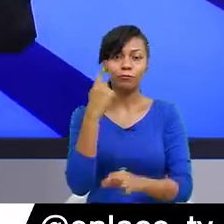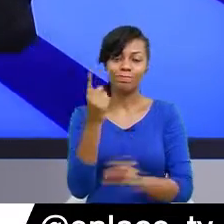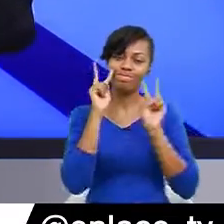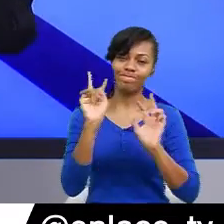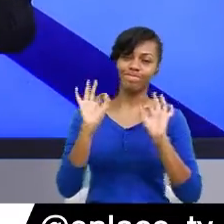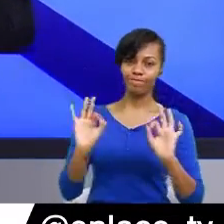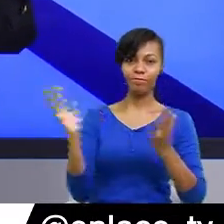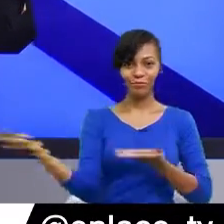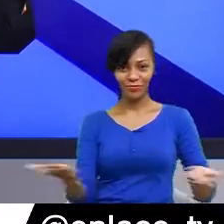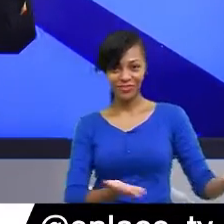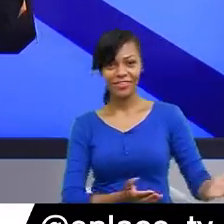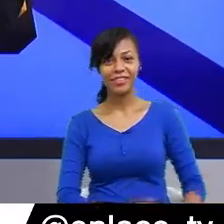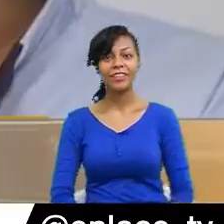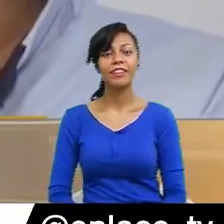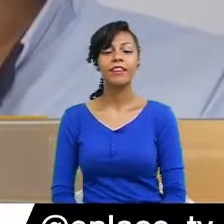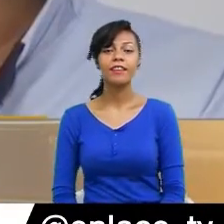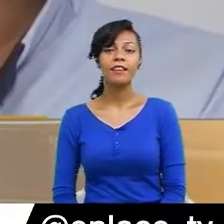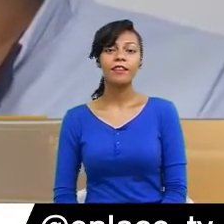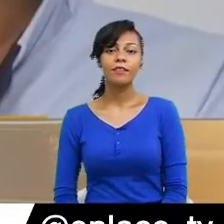ver. Bienvenidos.